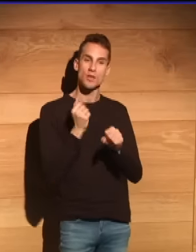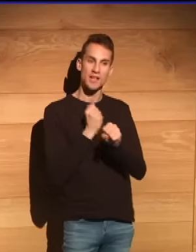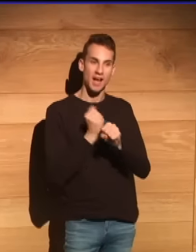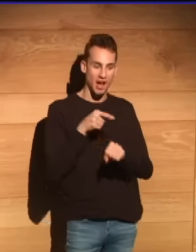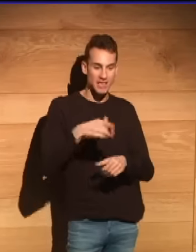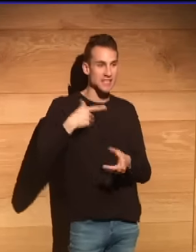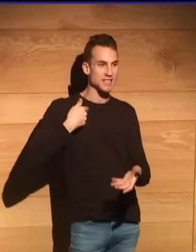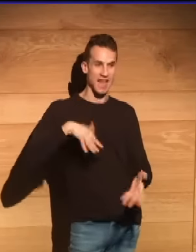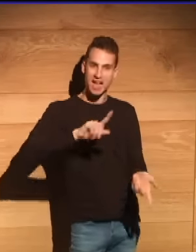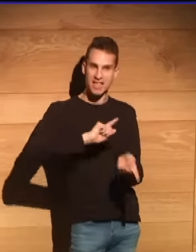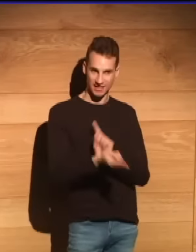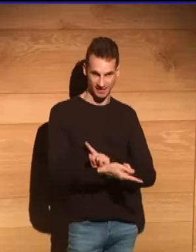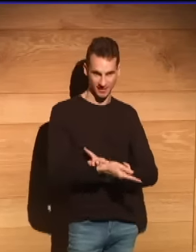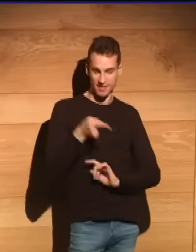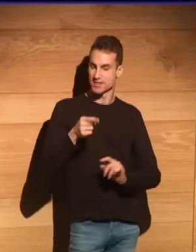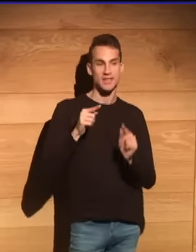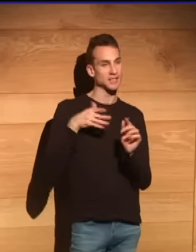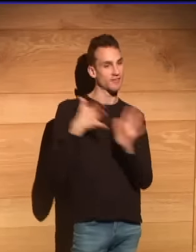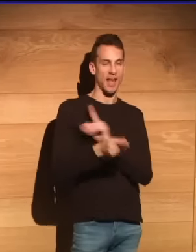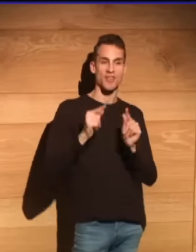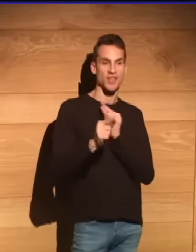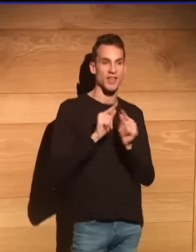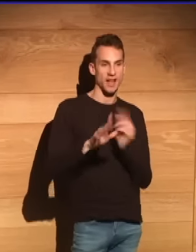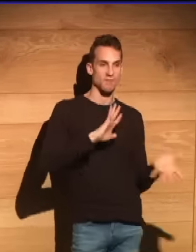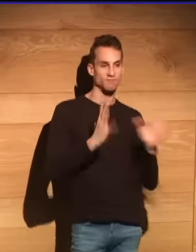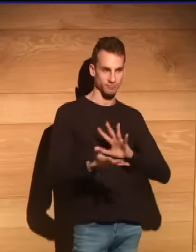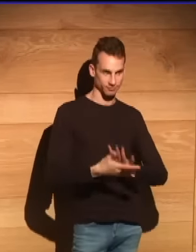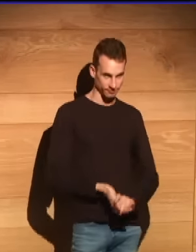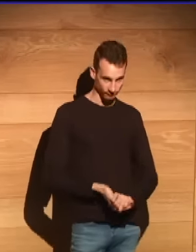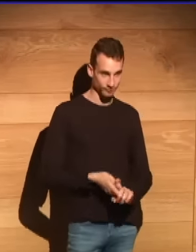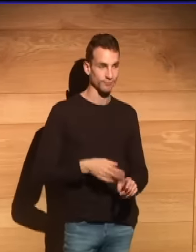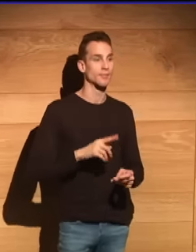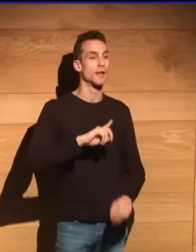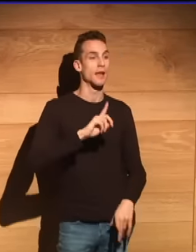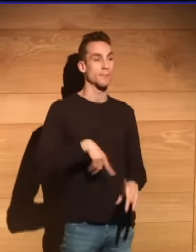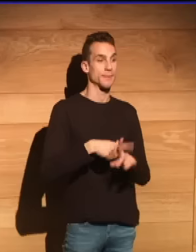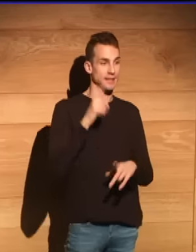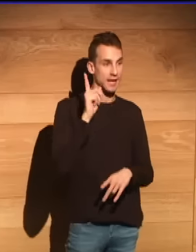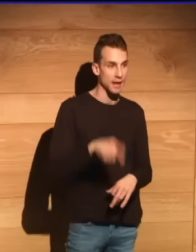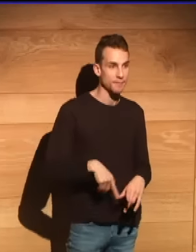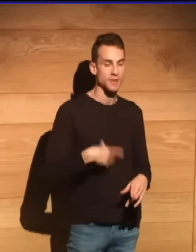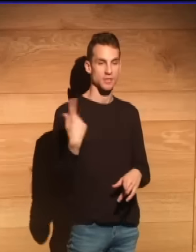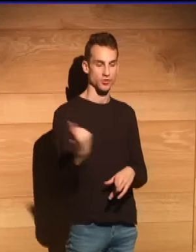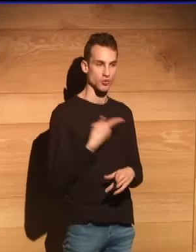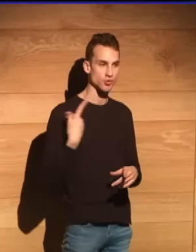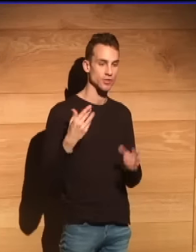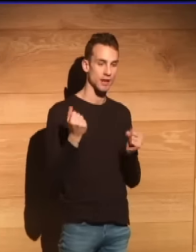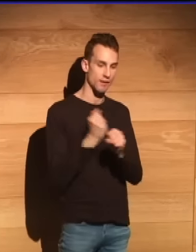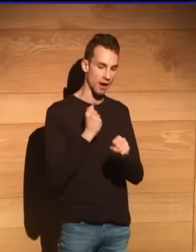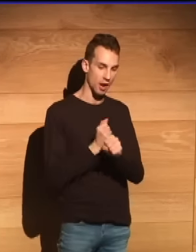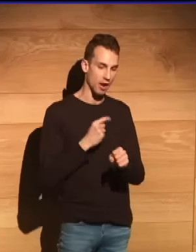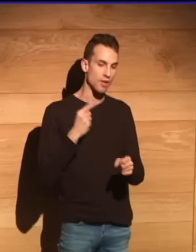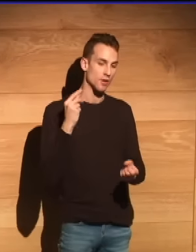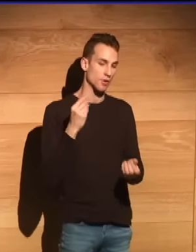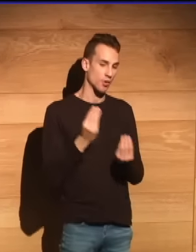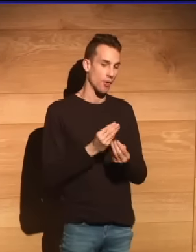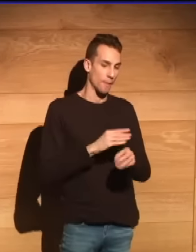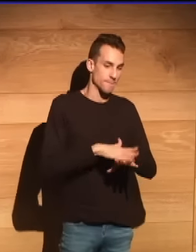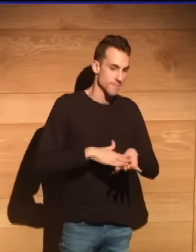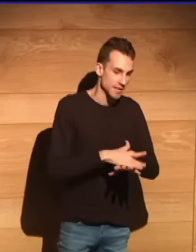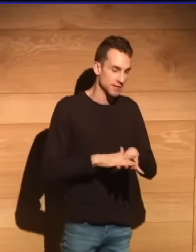digital. Y luego tenemos también un reto en la educación superior, y también estamos trabajando con el Ministerio de Universidades para formar